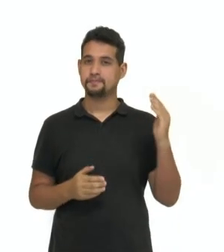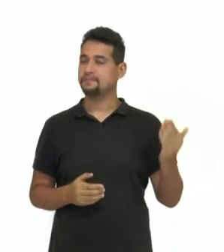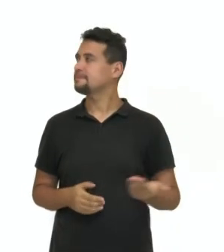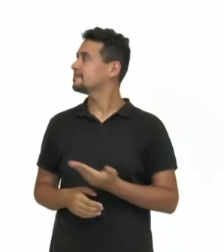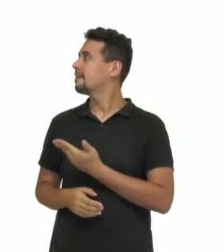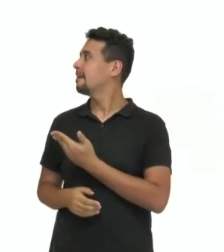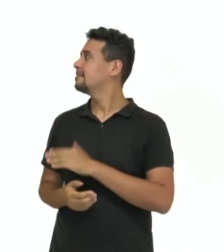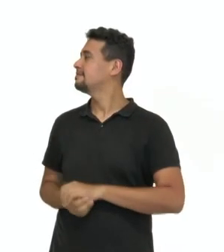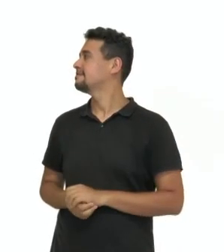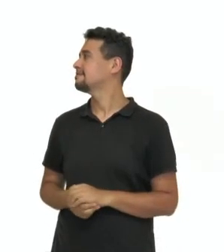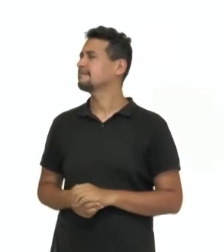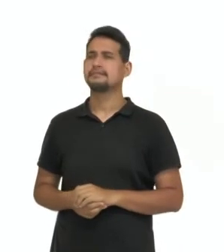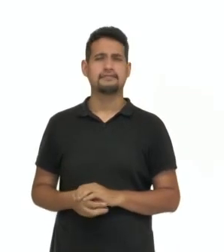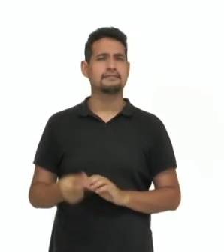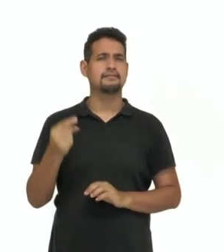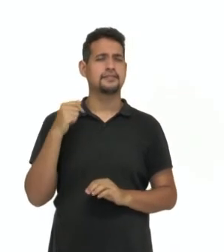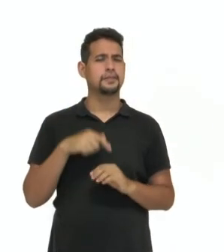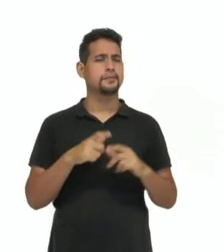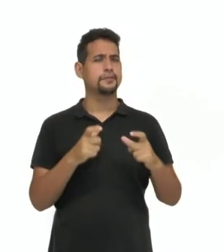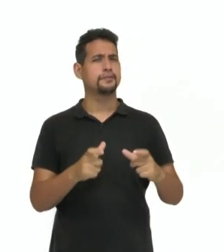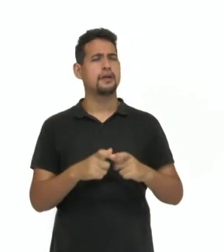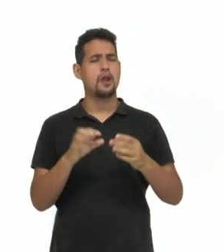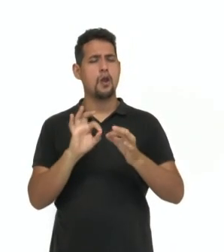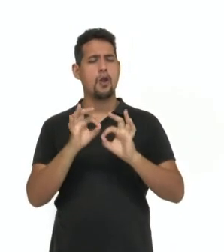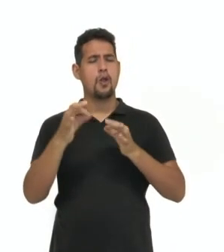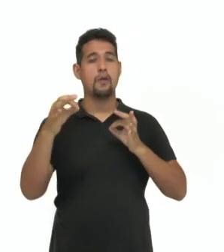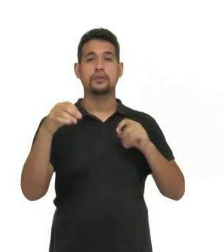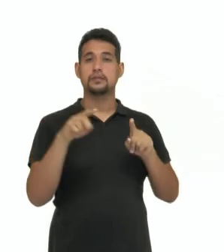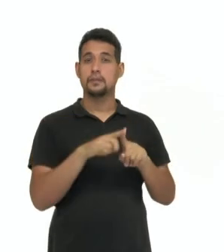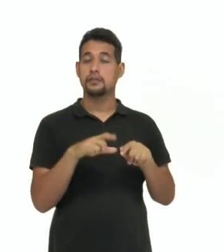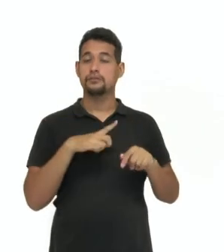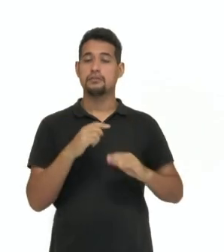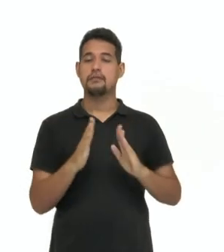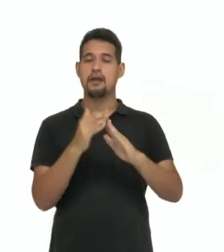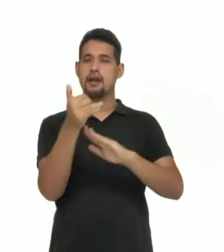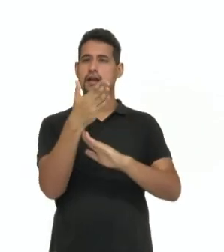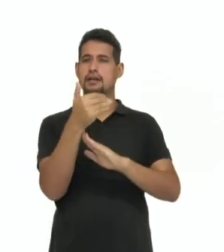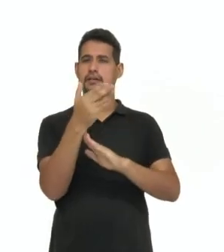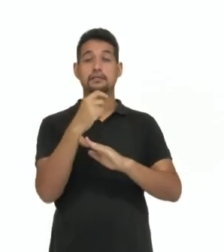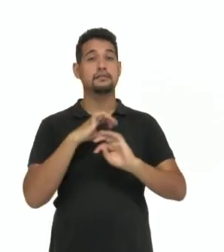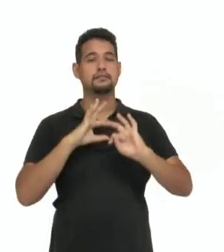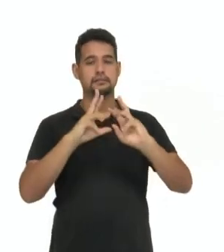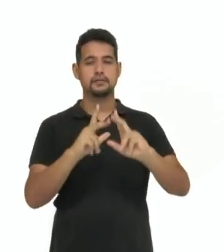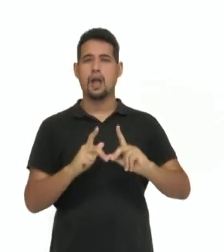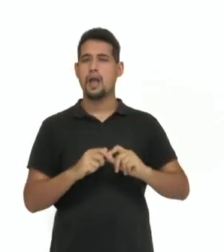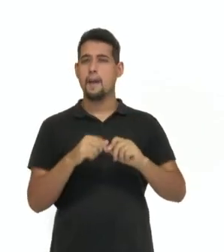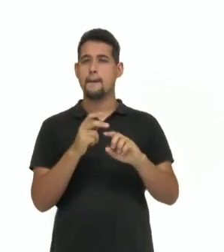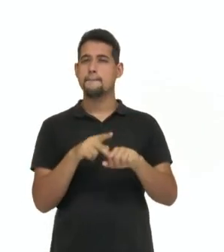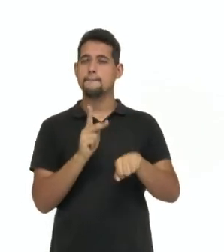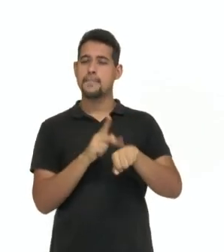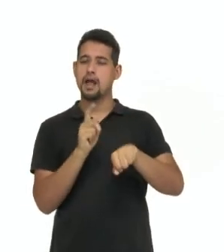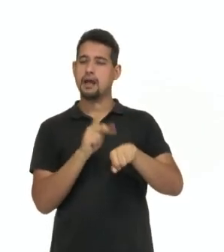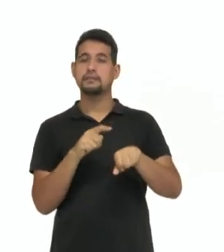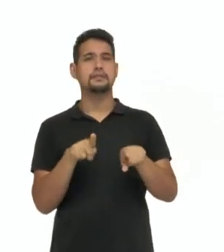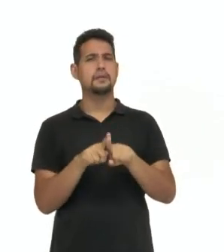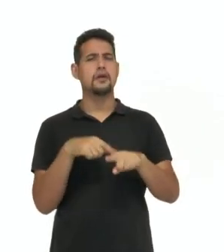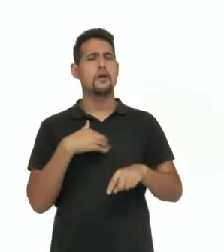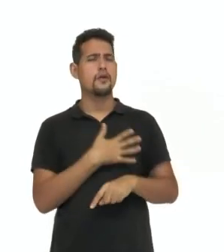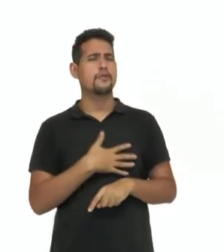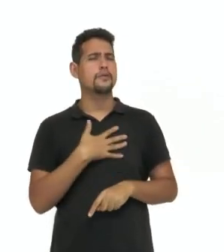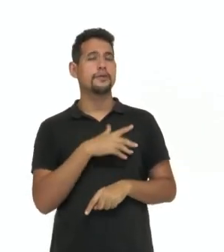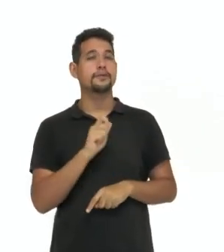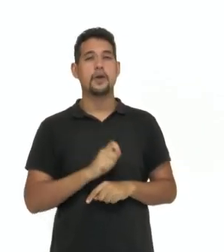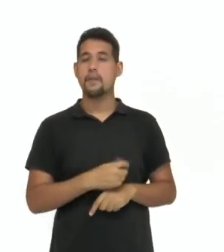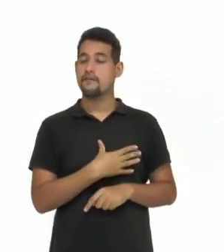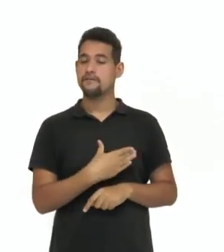Aquí, hace tiempo, en un lugar muy lejano, había un castillo que tenía torres de plata. Me gustaría una